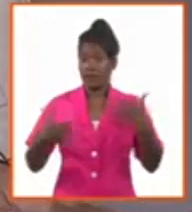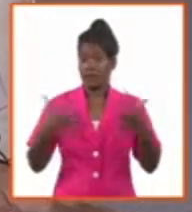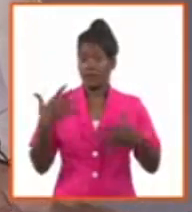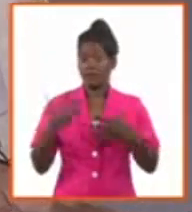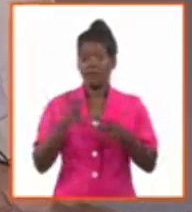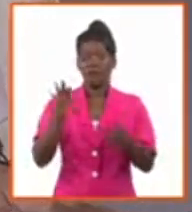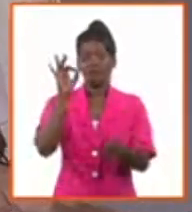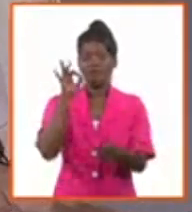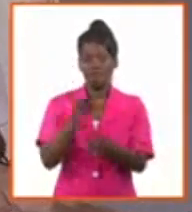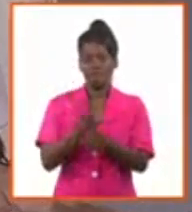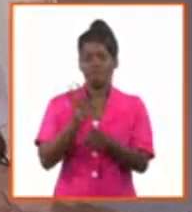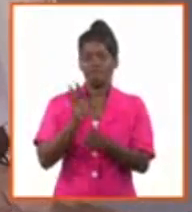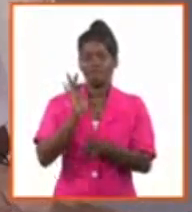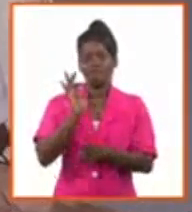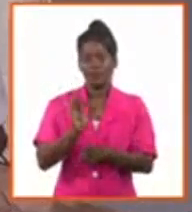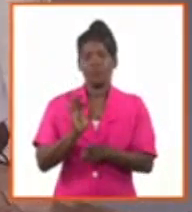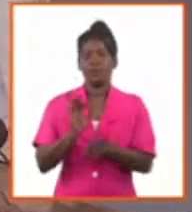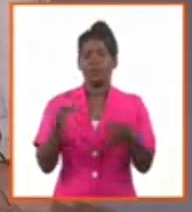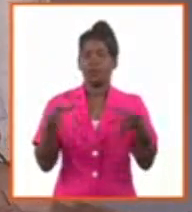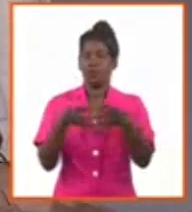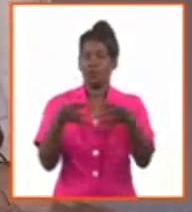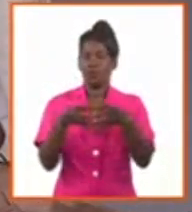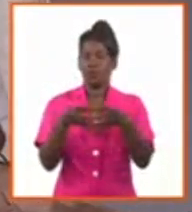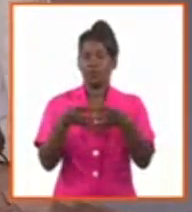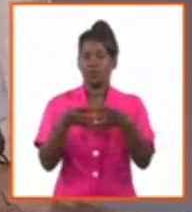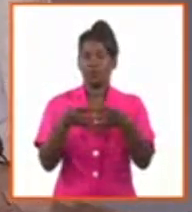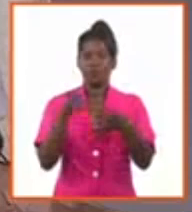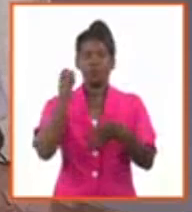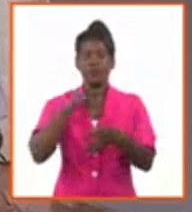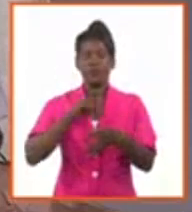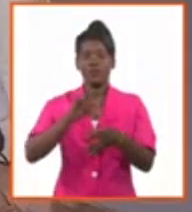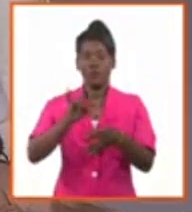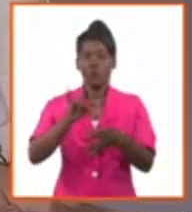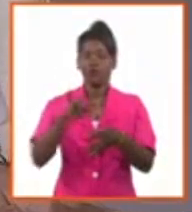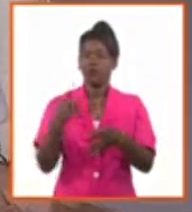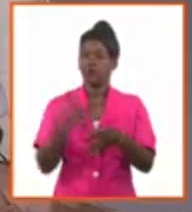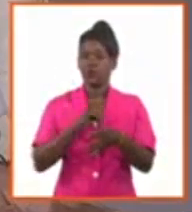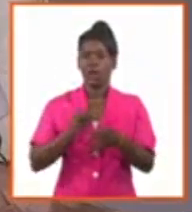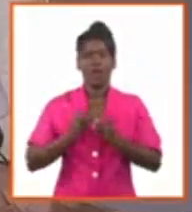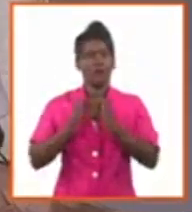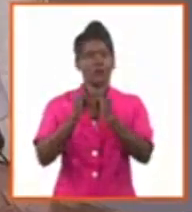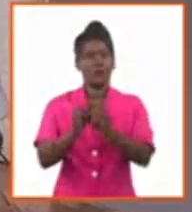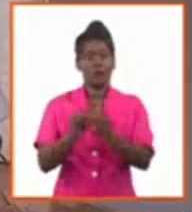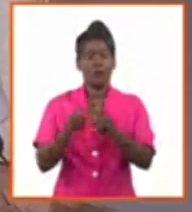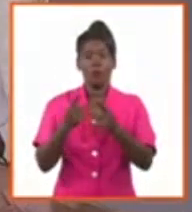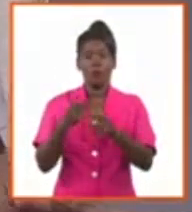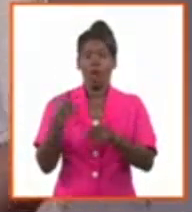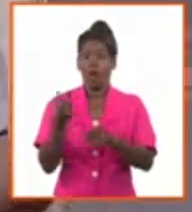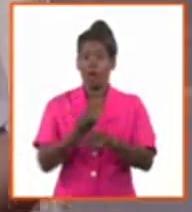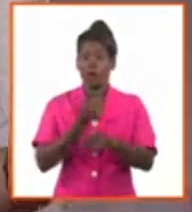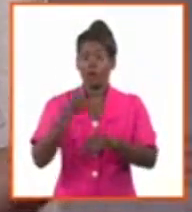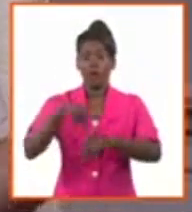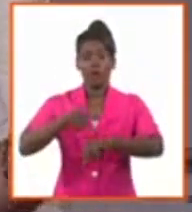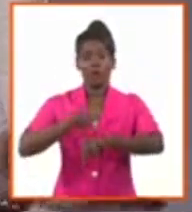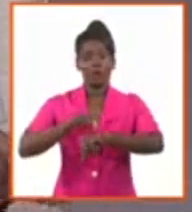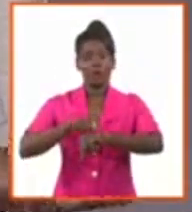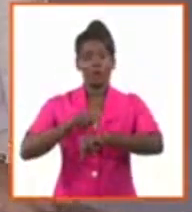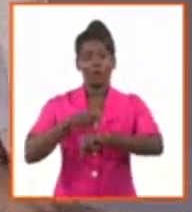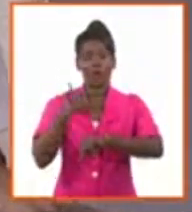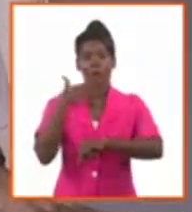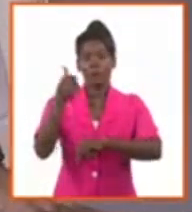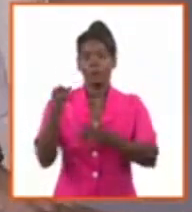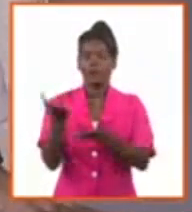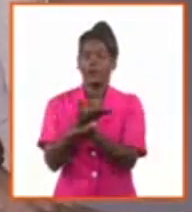decías, comenzó en la brigada, hemos dicho en múltiples espacios, es precisamente el momento más importante de los diálogos porque